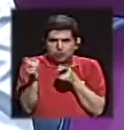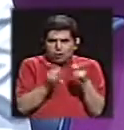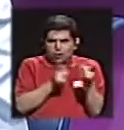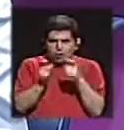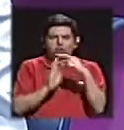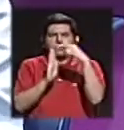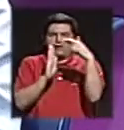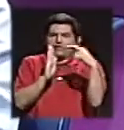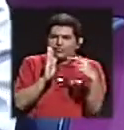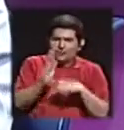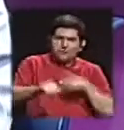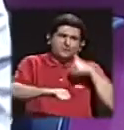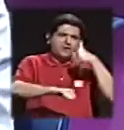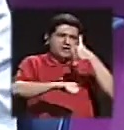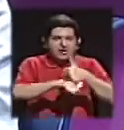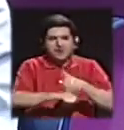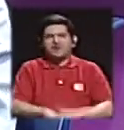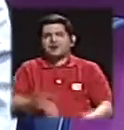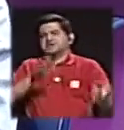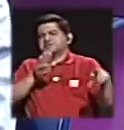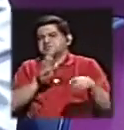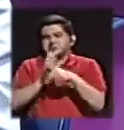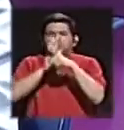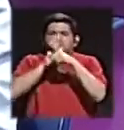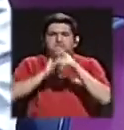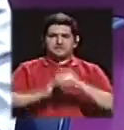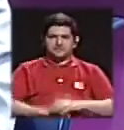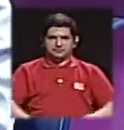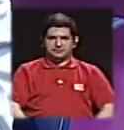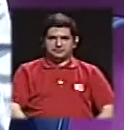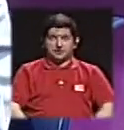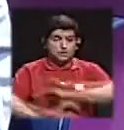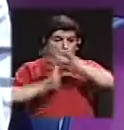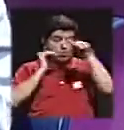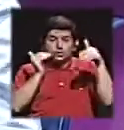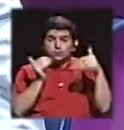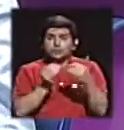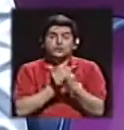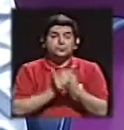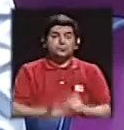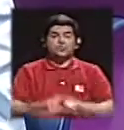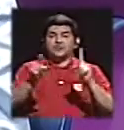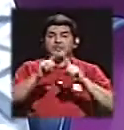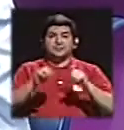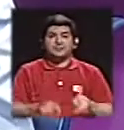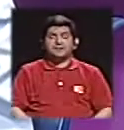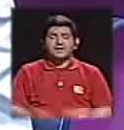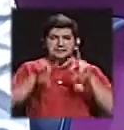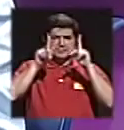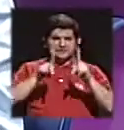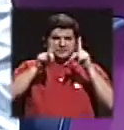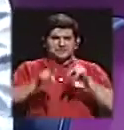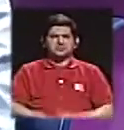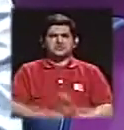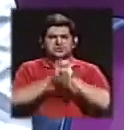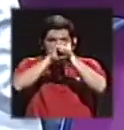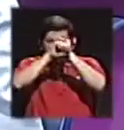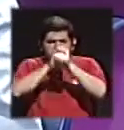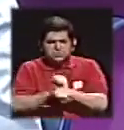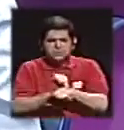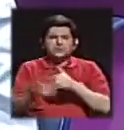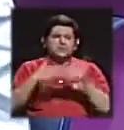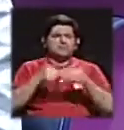regulado, reglamentado, prohibido, y todas las voces conservadoras, ya